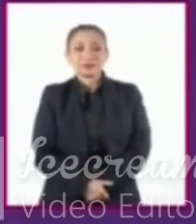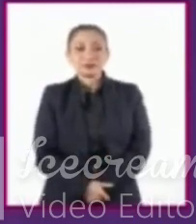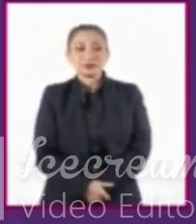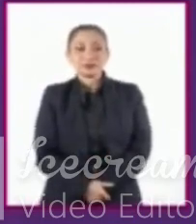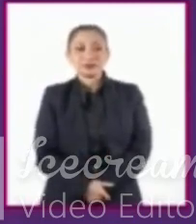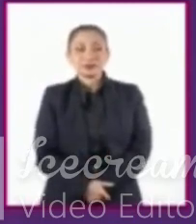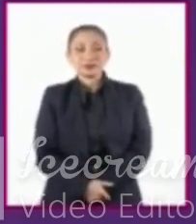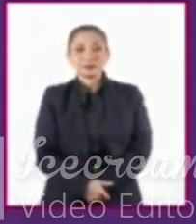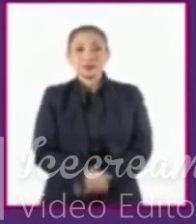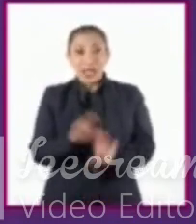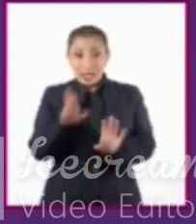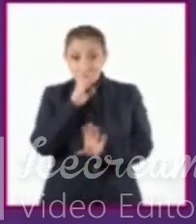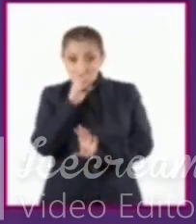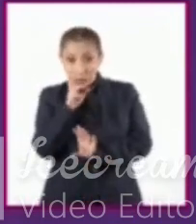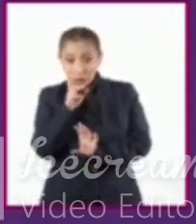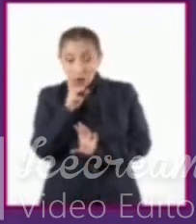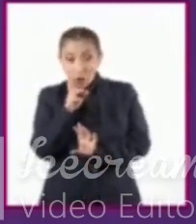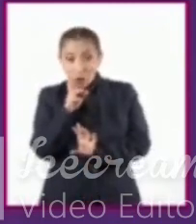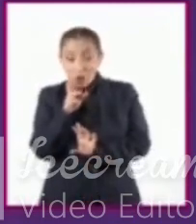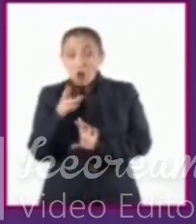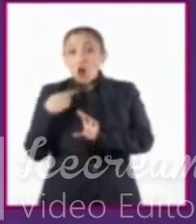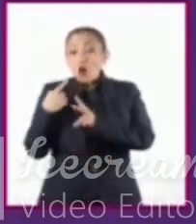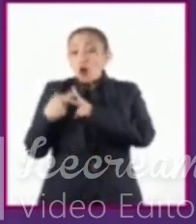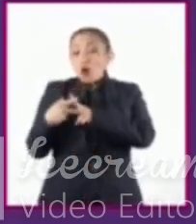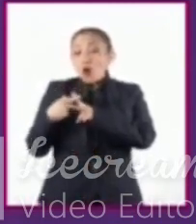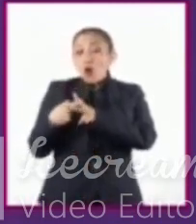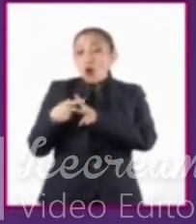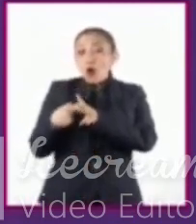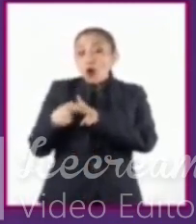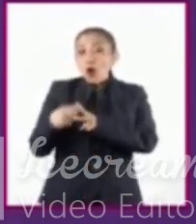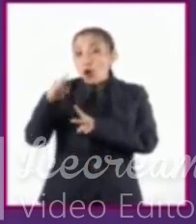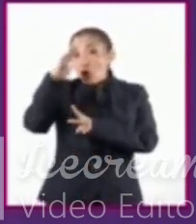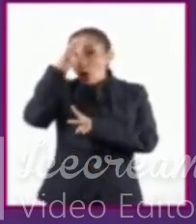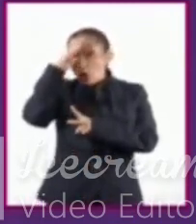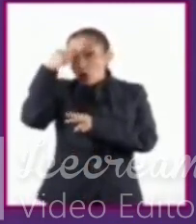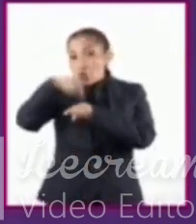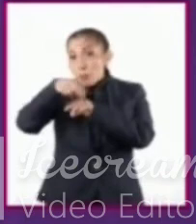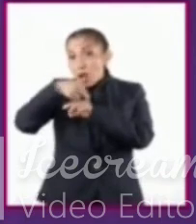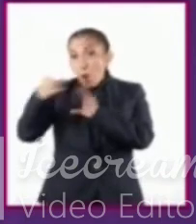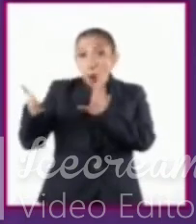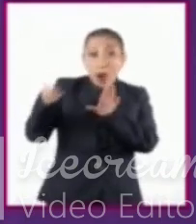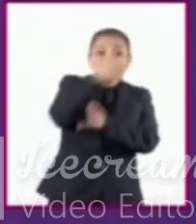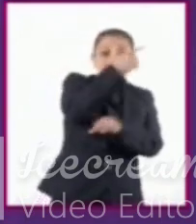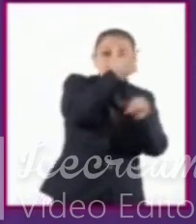Y por último, divídelo por el número que pensaste.